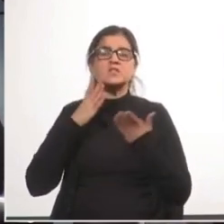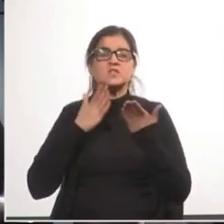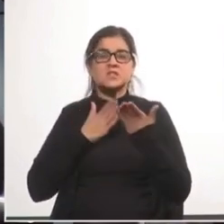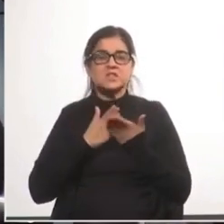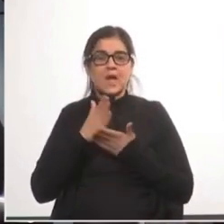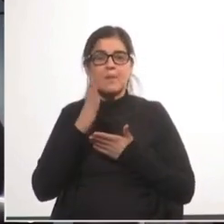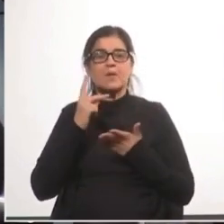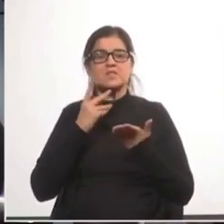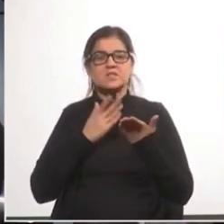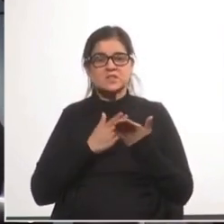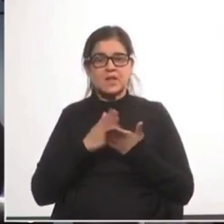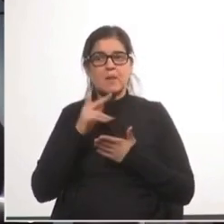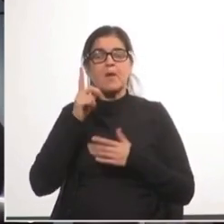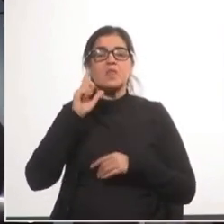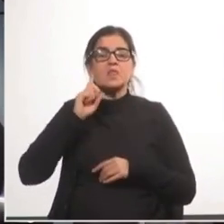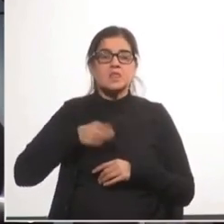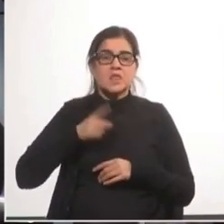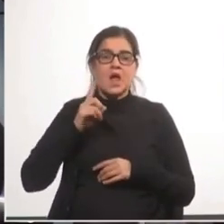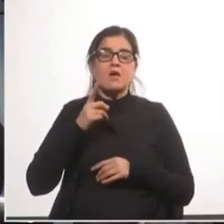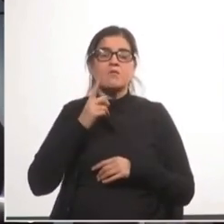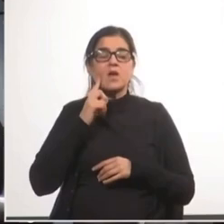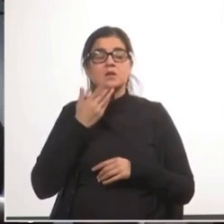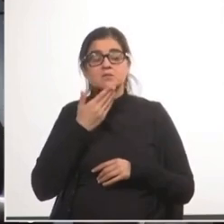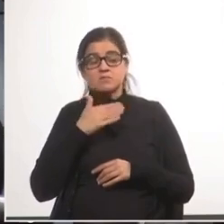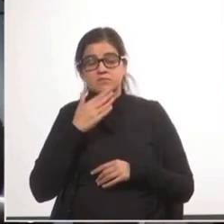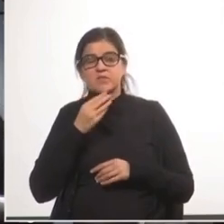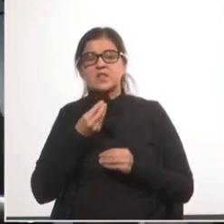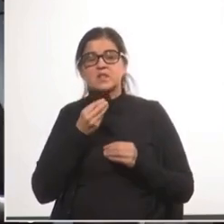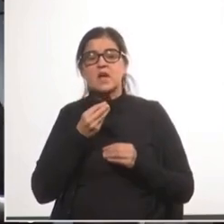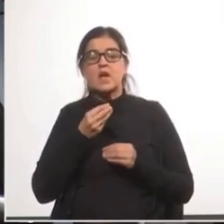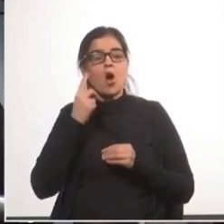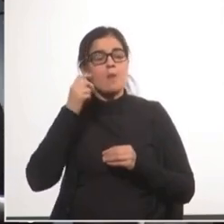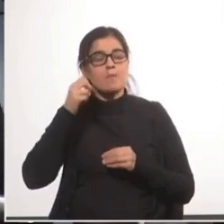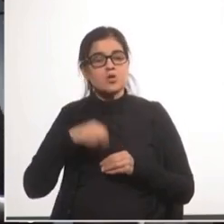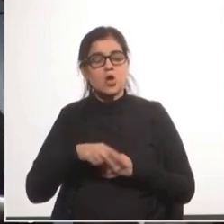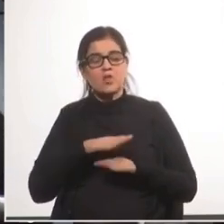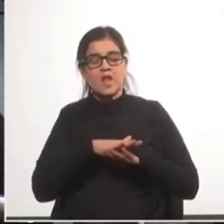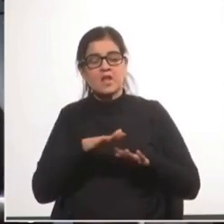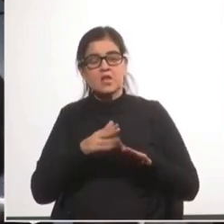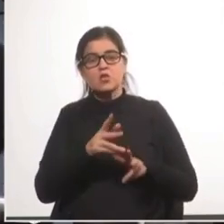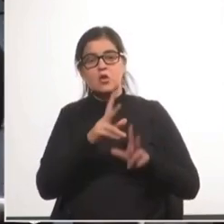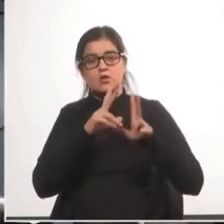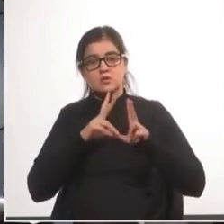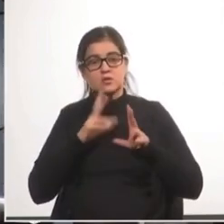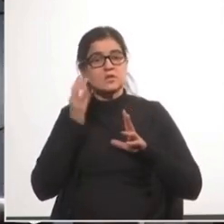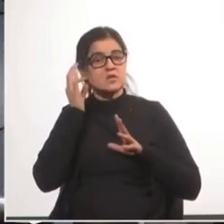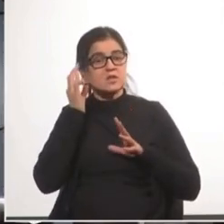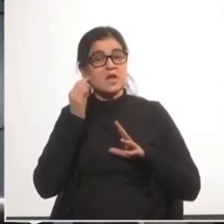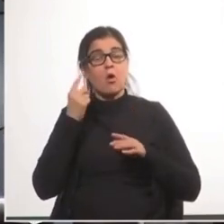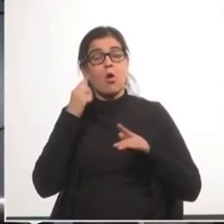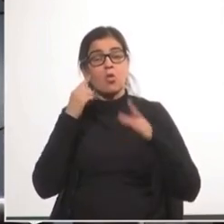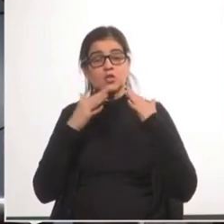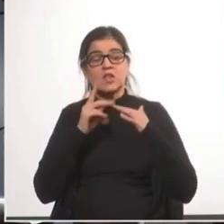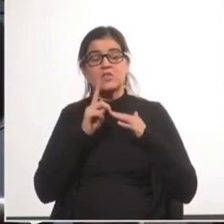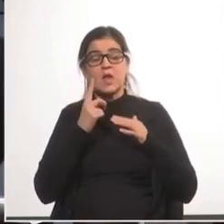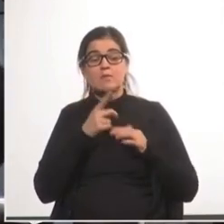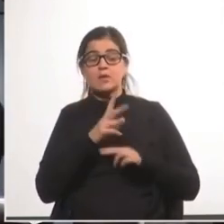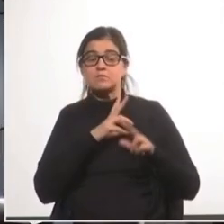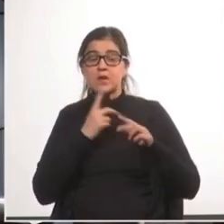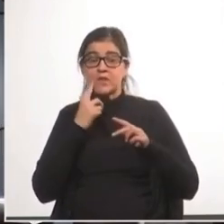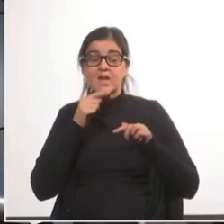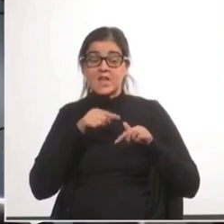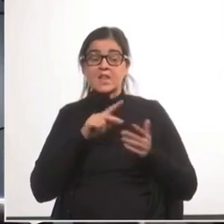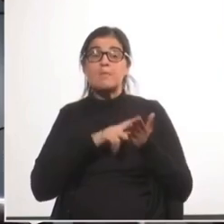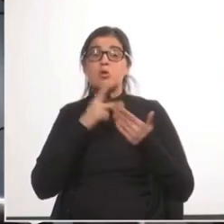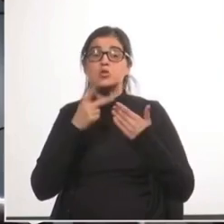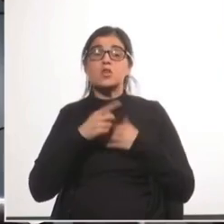siempre deberá oír y tener en cuenta la opinión del niño, niña y adolescente. Y este proyecto hasta